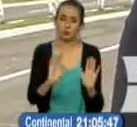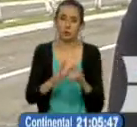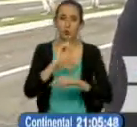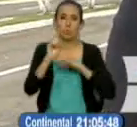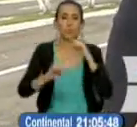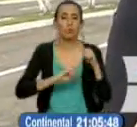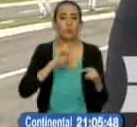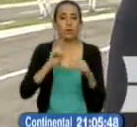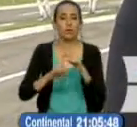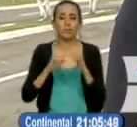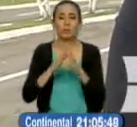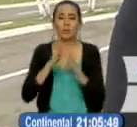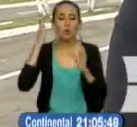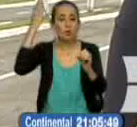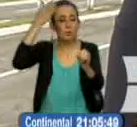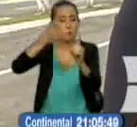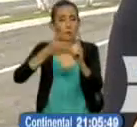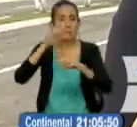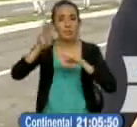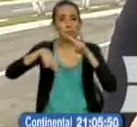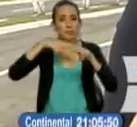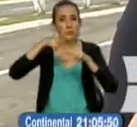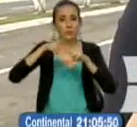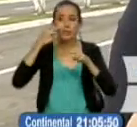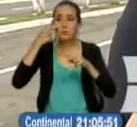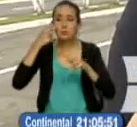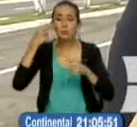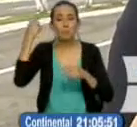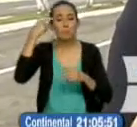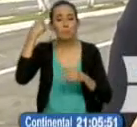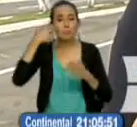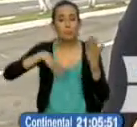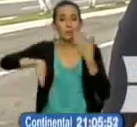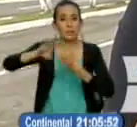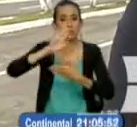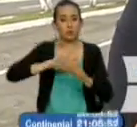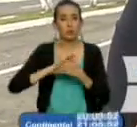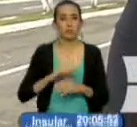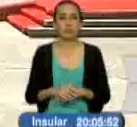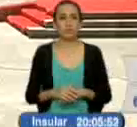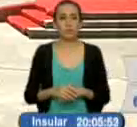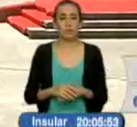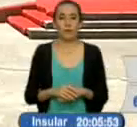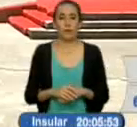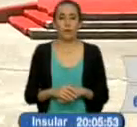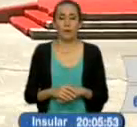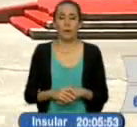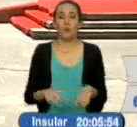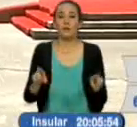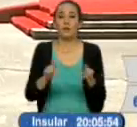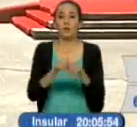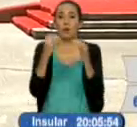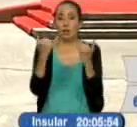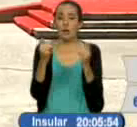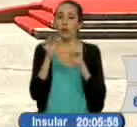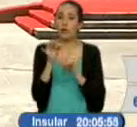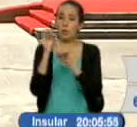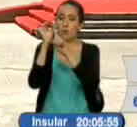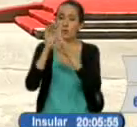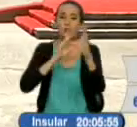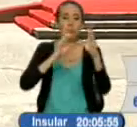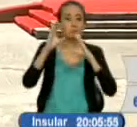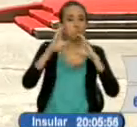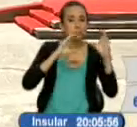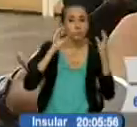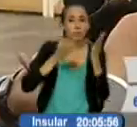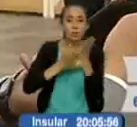cuando hay objetivos nacionales que son mucho más importantes para todos los ecuatorianos. Y que ahora la prioridad es establecer puentes